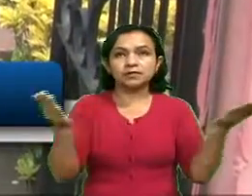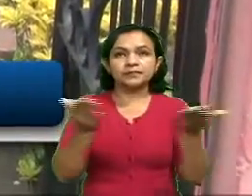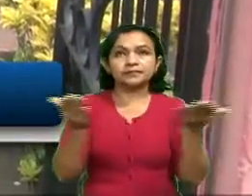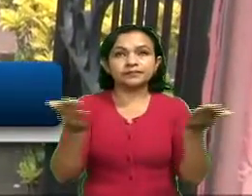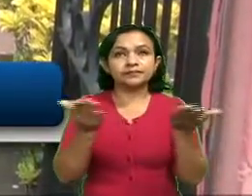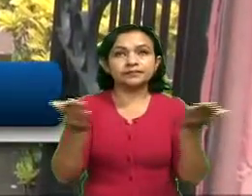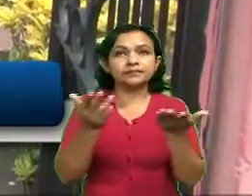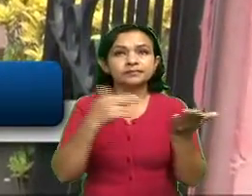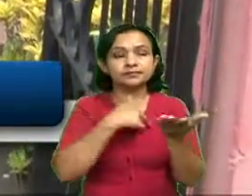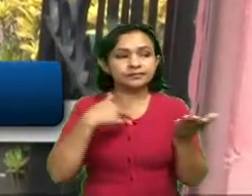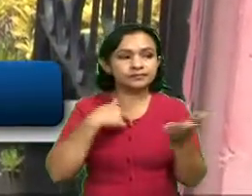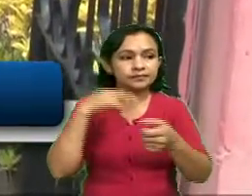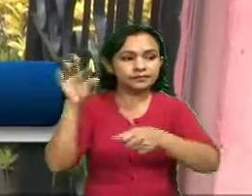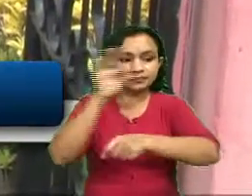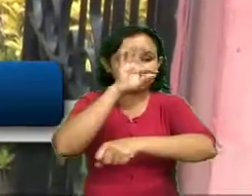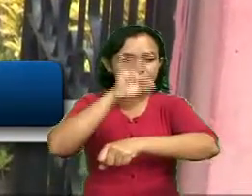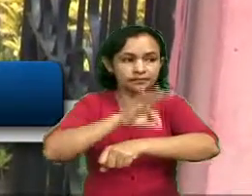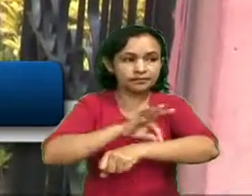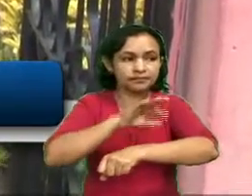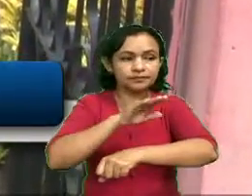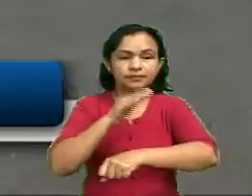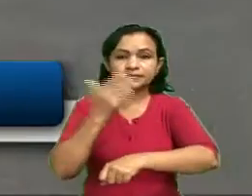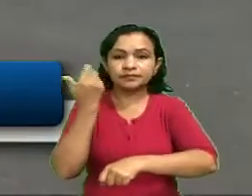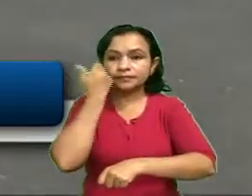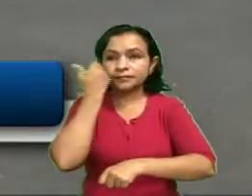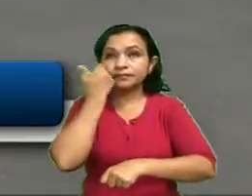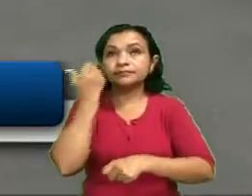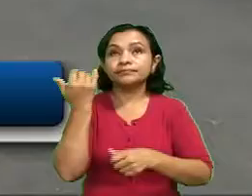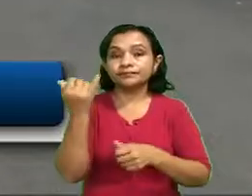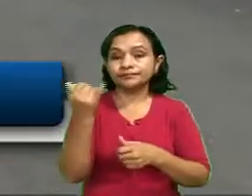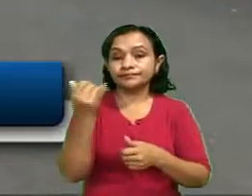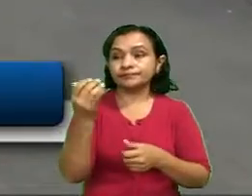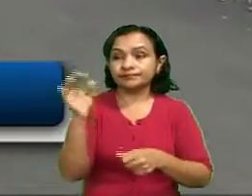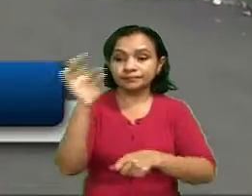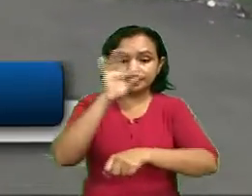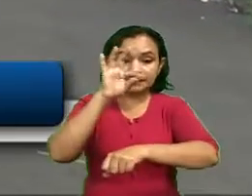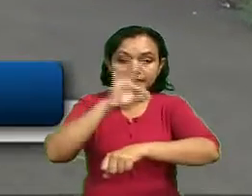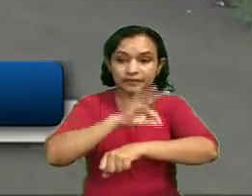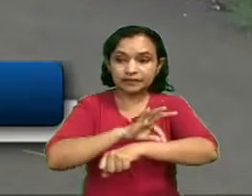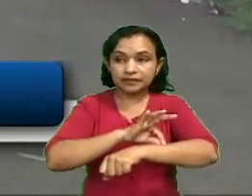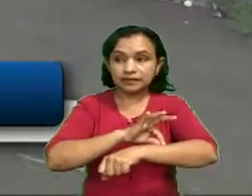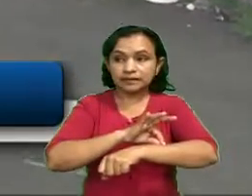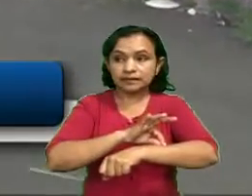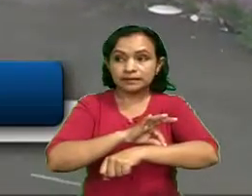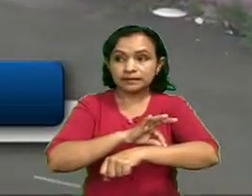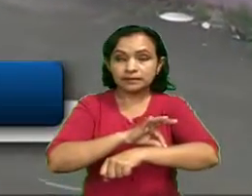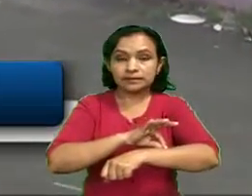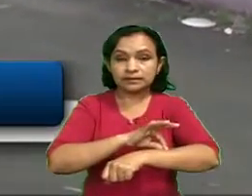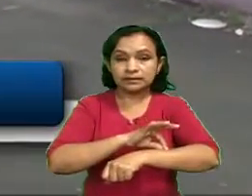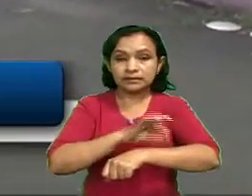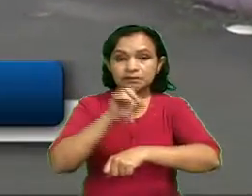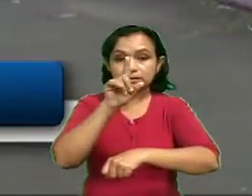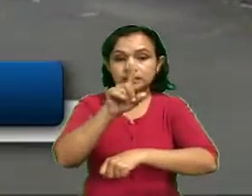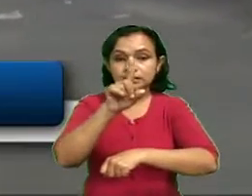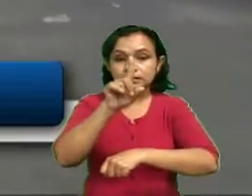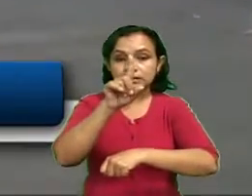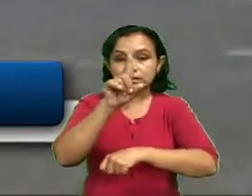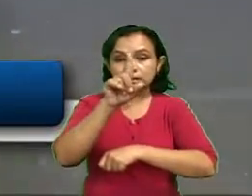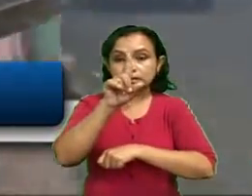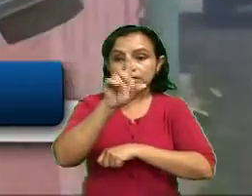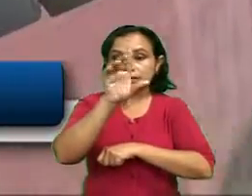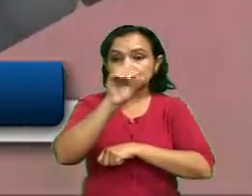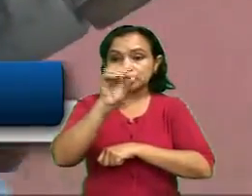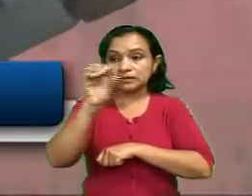ese animalito que está creando esa enfermedad? Sí, el zancudo viaja alrededor de más de 100 metros alrededor